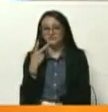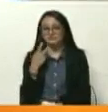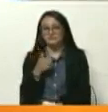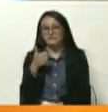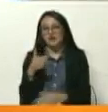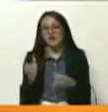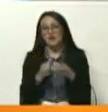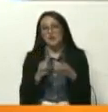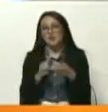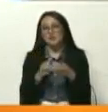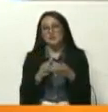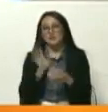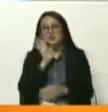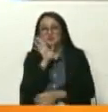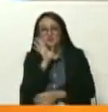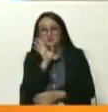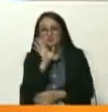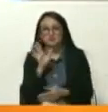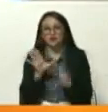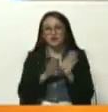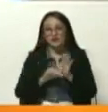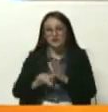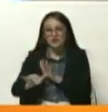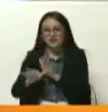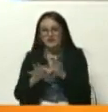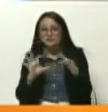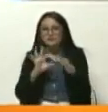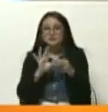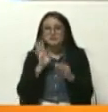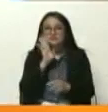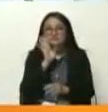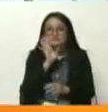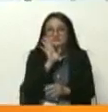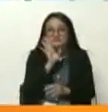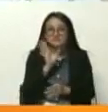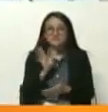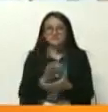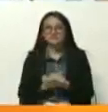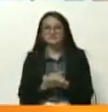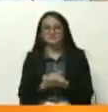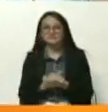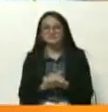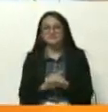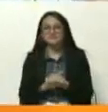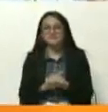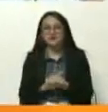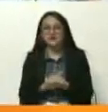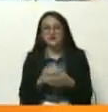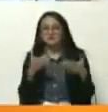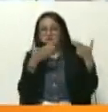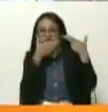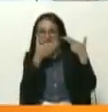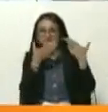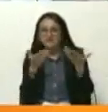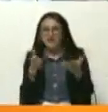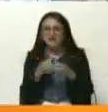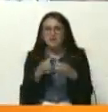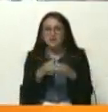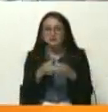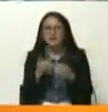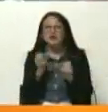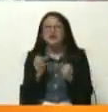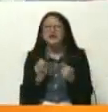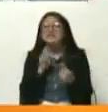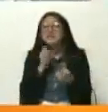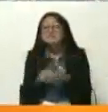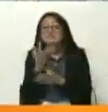grupos delincuenciales, ligados al narcotráfico, ligados al paramilitarismo, y muchos de ellos fueron creados por el mismo